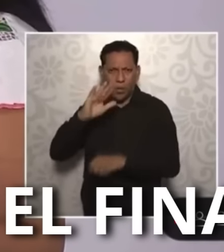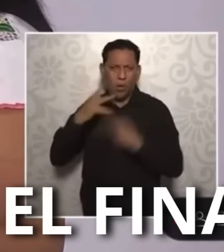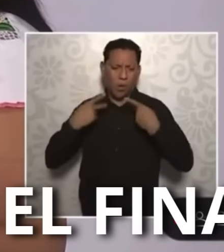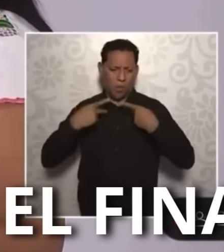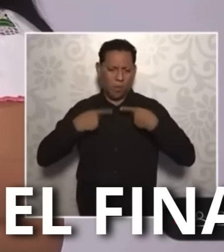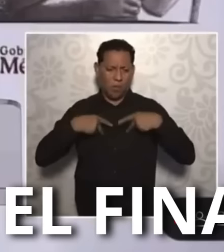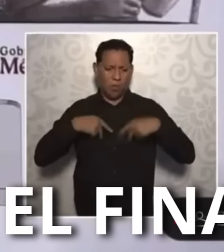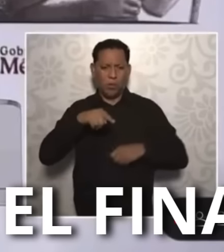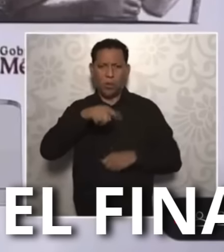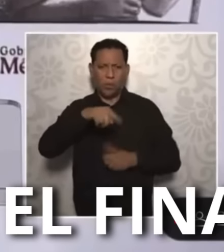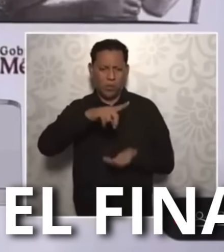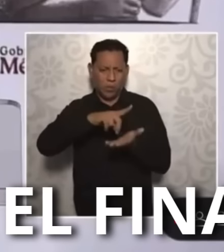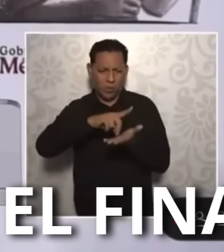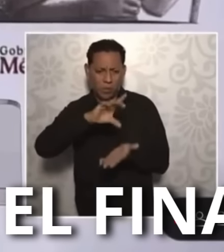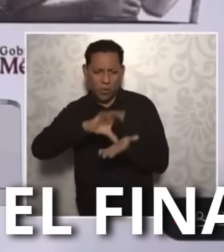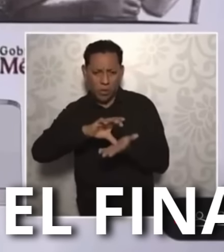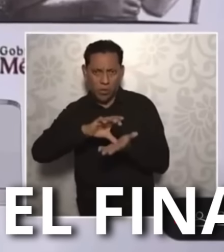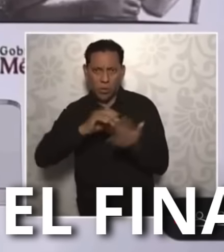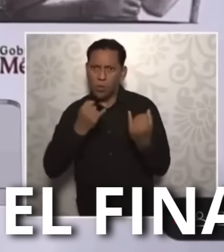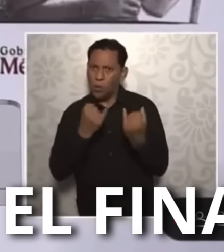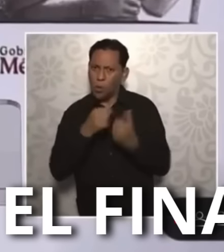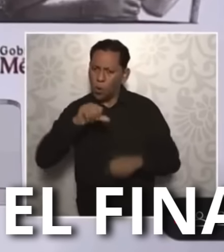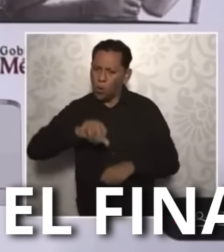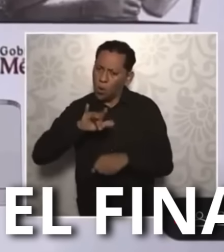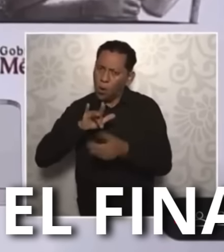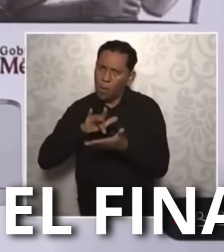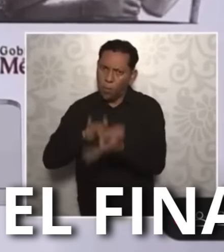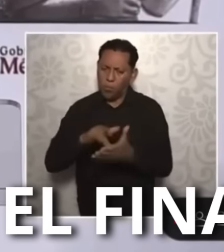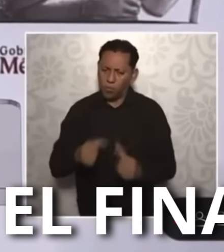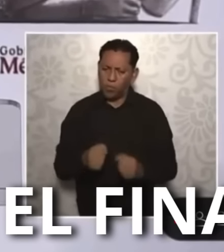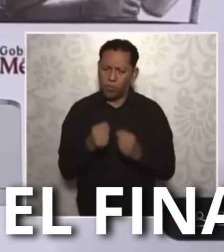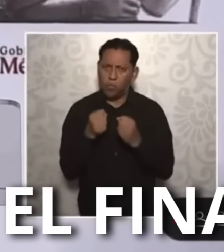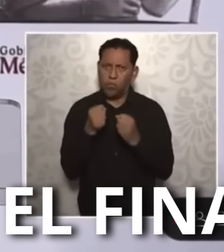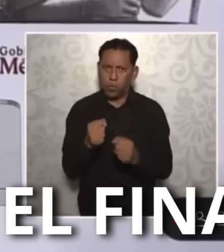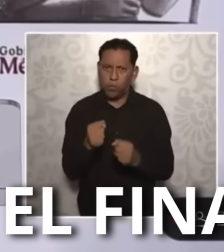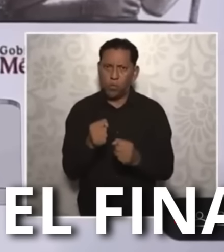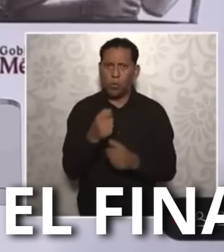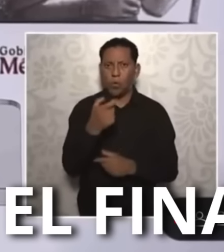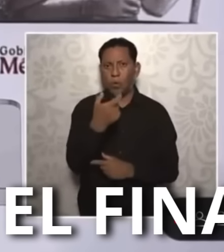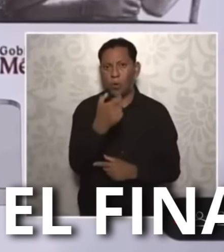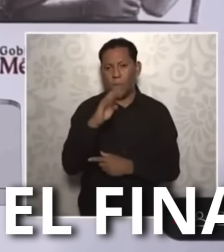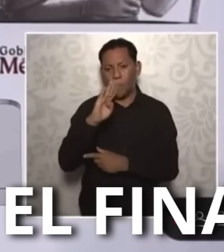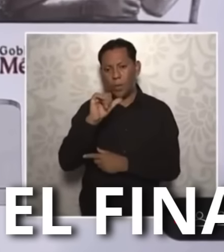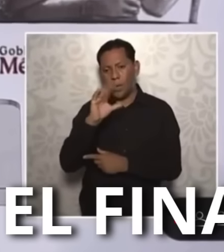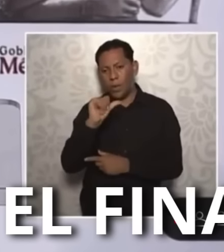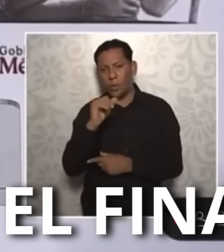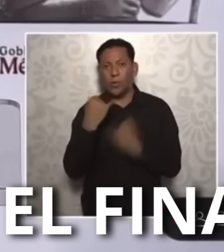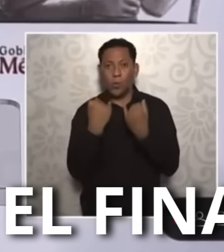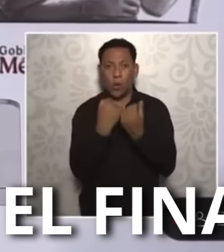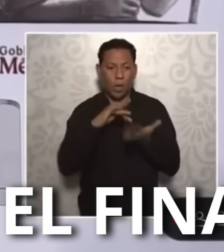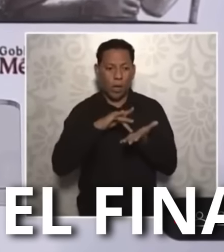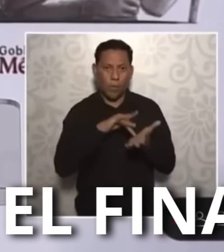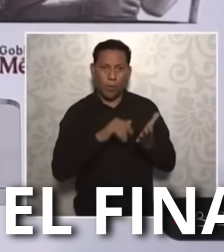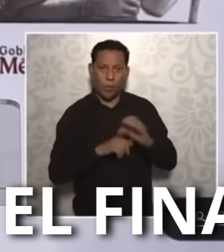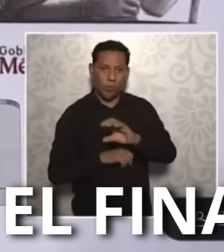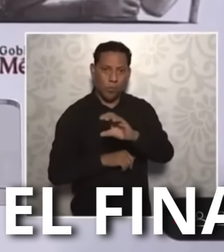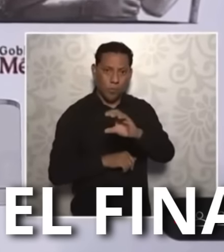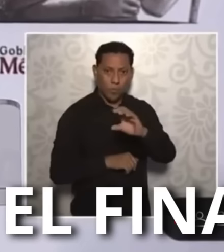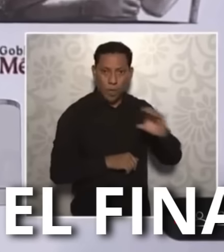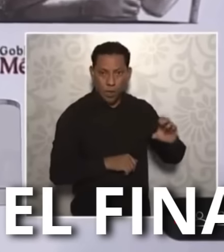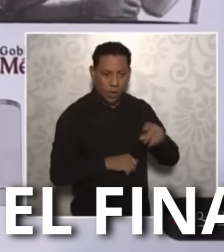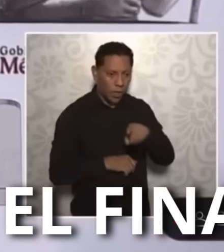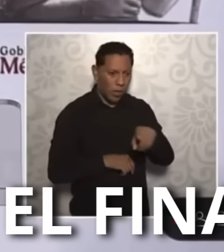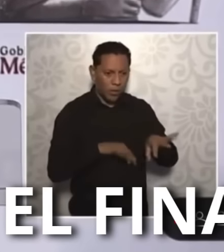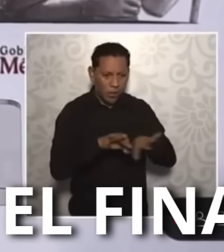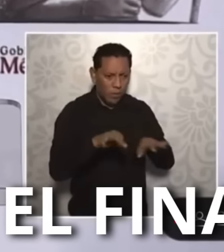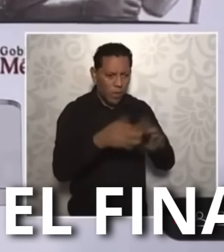con discapacidad, que hoy se van a fortalecer aquí en Tabasco, las becas, los apoyos para el campo, para